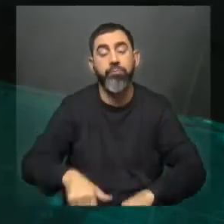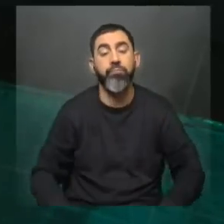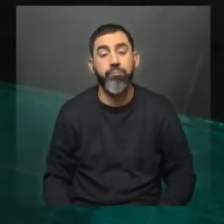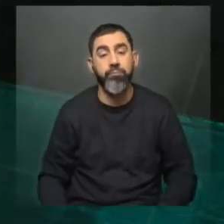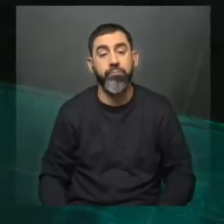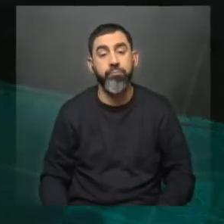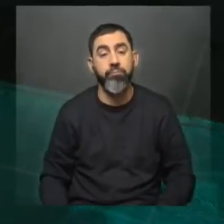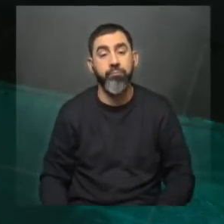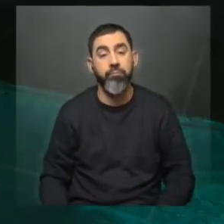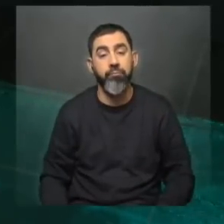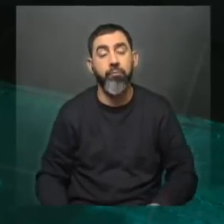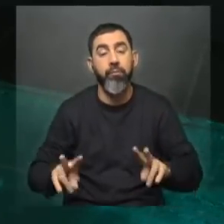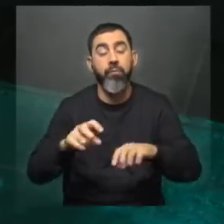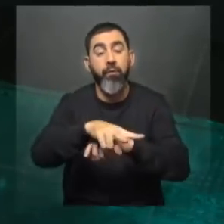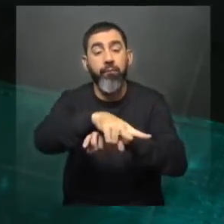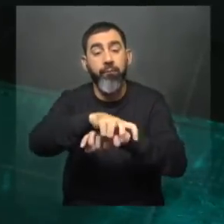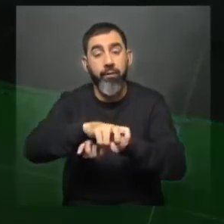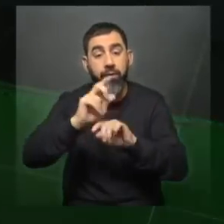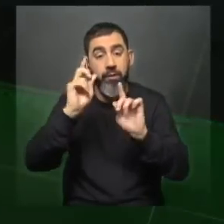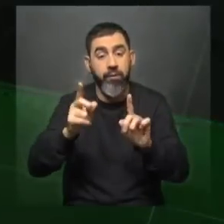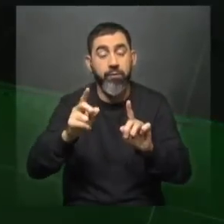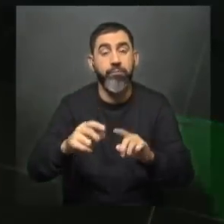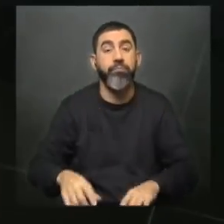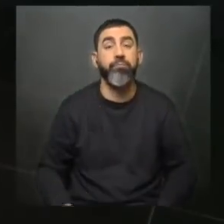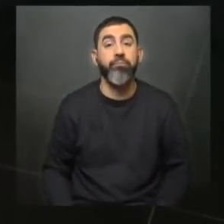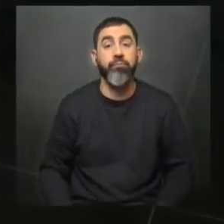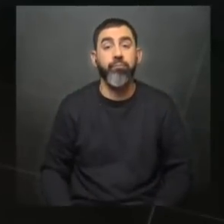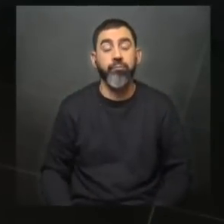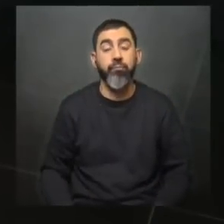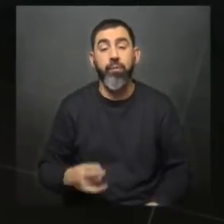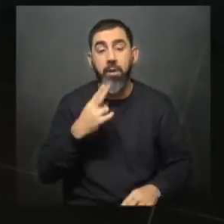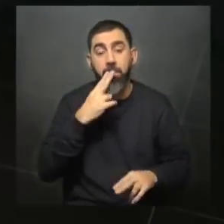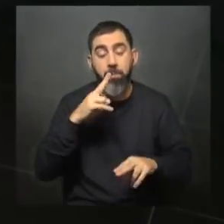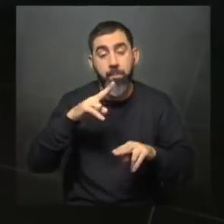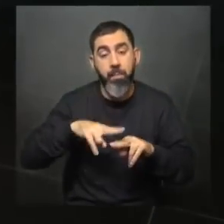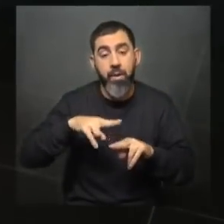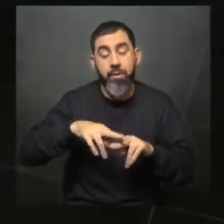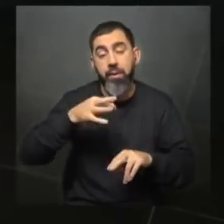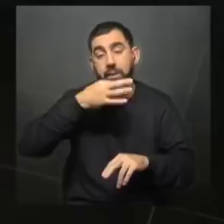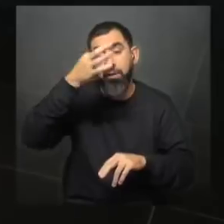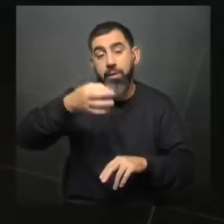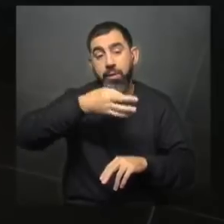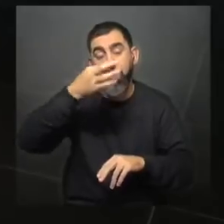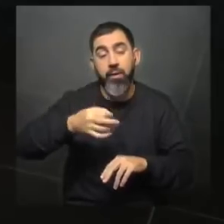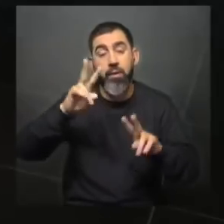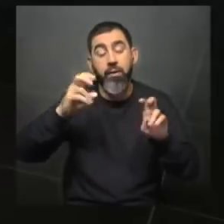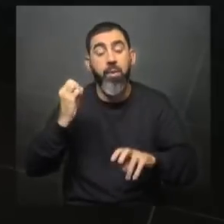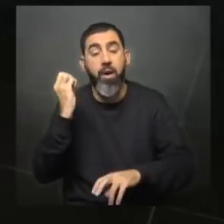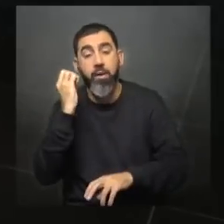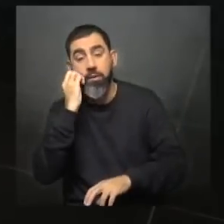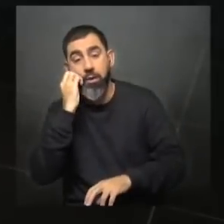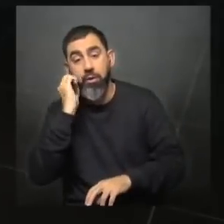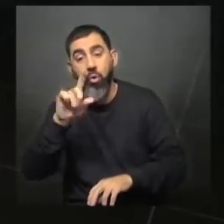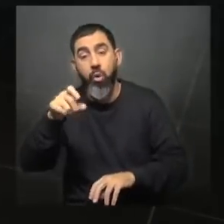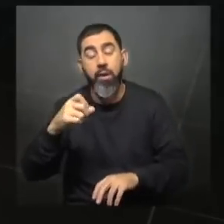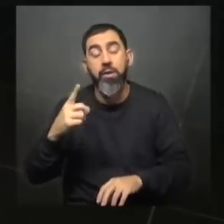y seguimos en temas de fiscalía pero en otras áreas porque este martes declararon ante fiscalía por el caso asesiano los